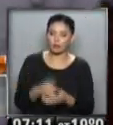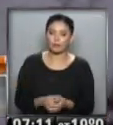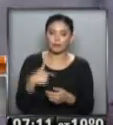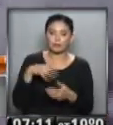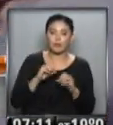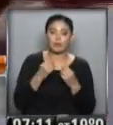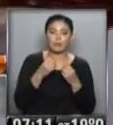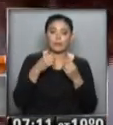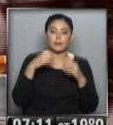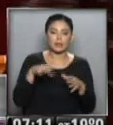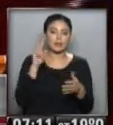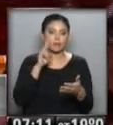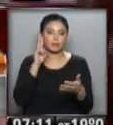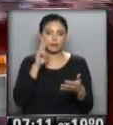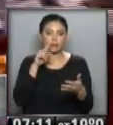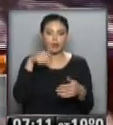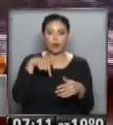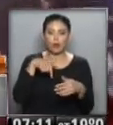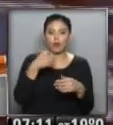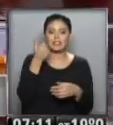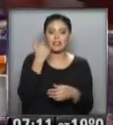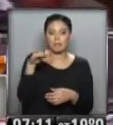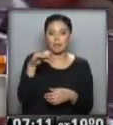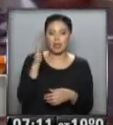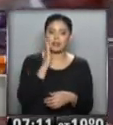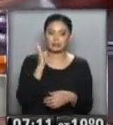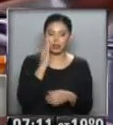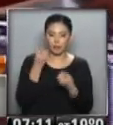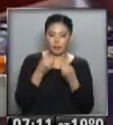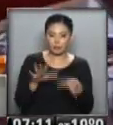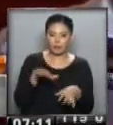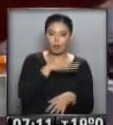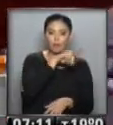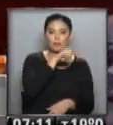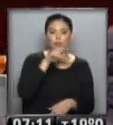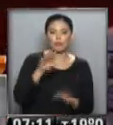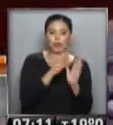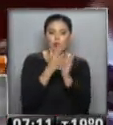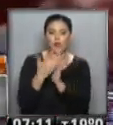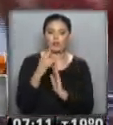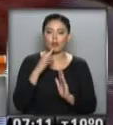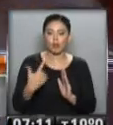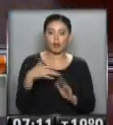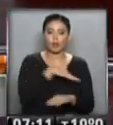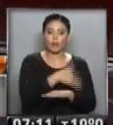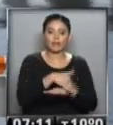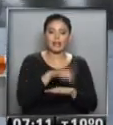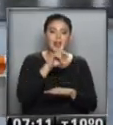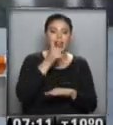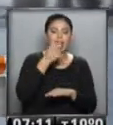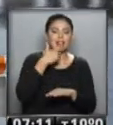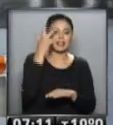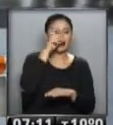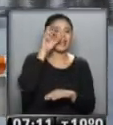la consulta pública del archivo será hoy a partir de las 6:30 de la tarde en el Museo del libro y de la lengua en la avenida la ceras